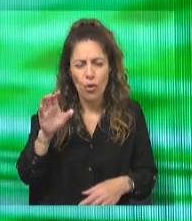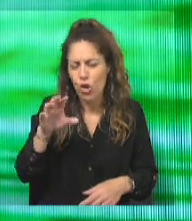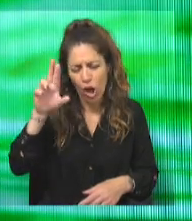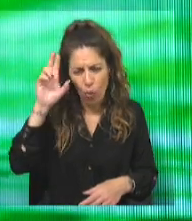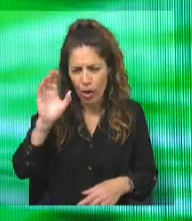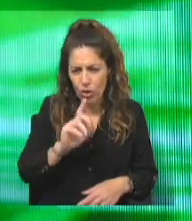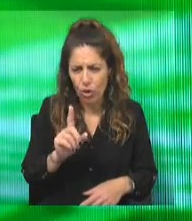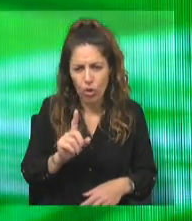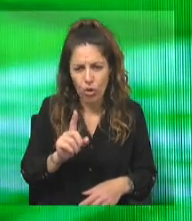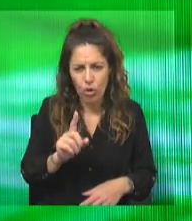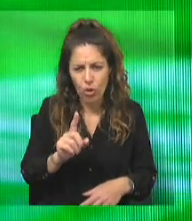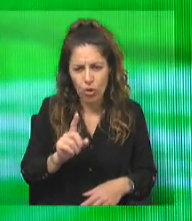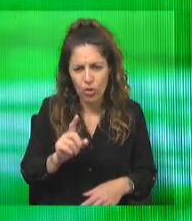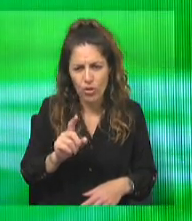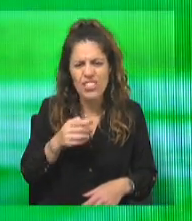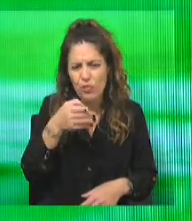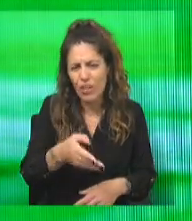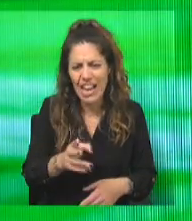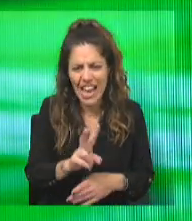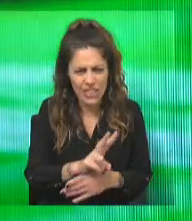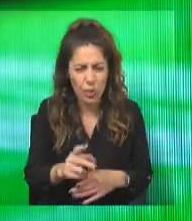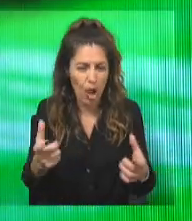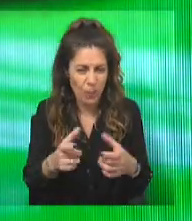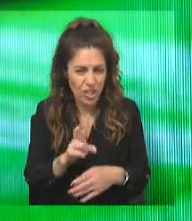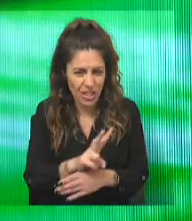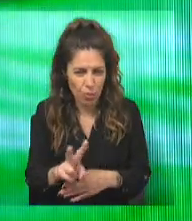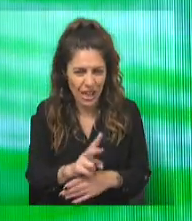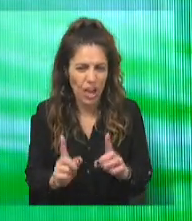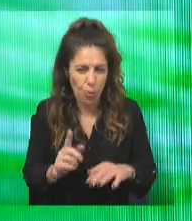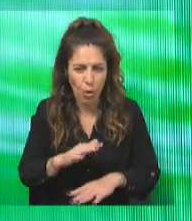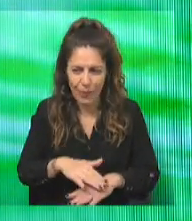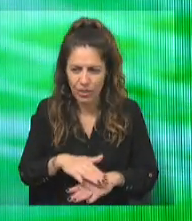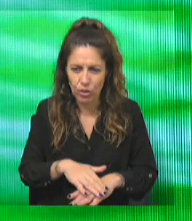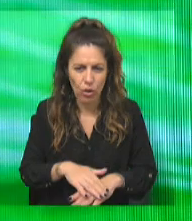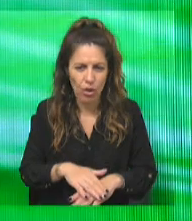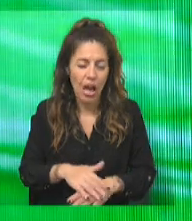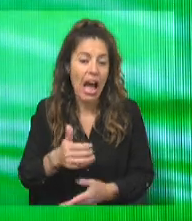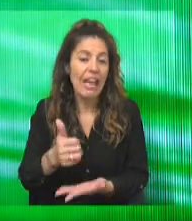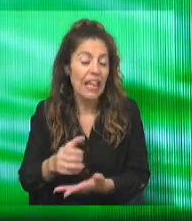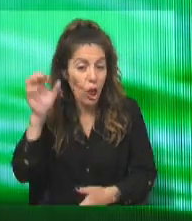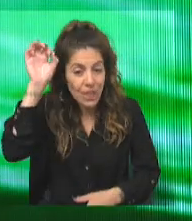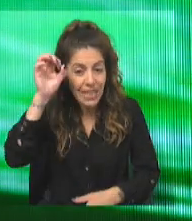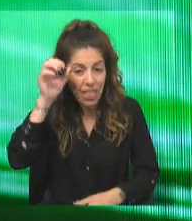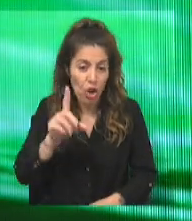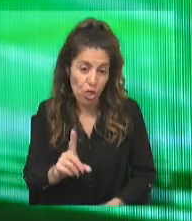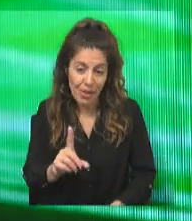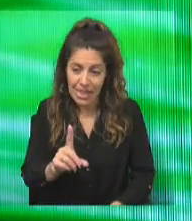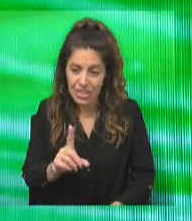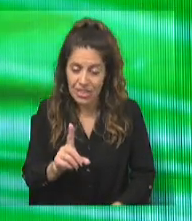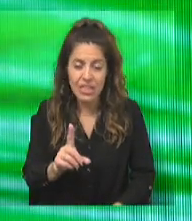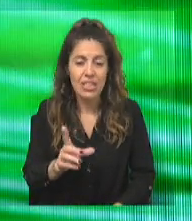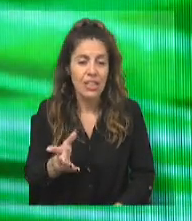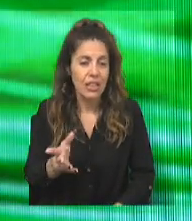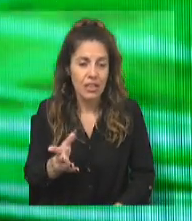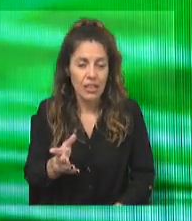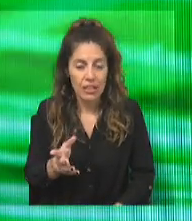recuerdo no me acuerdo si fue la de seguridad en algún momento ha estado por ejemplo el senador domench y